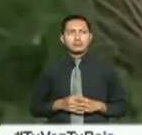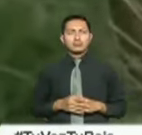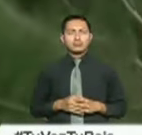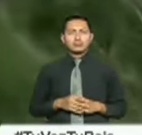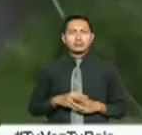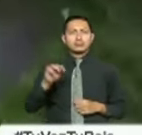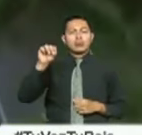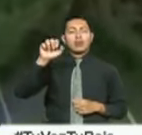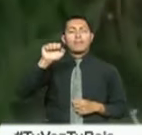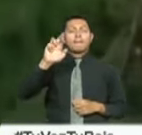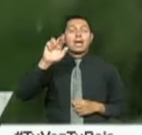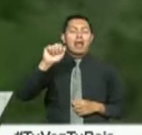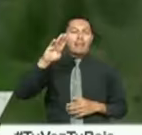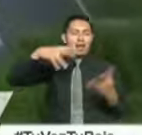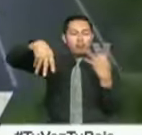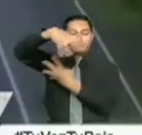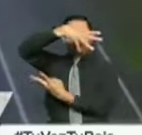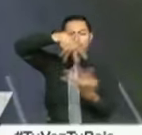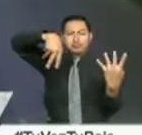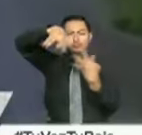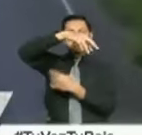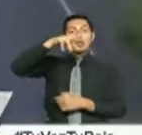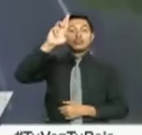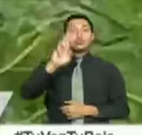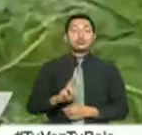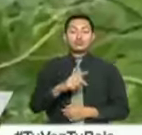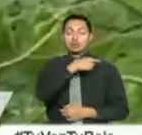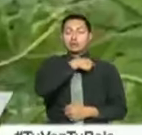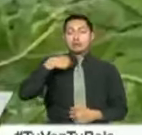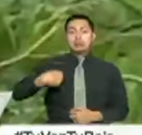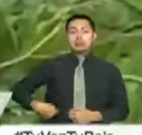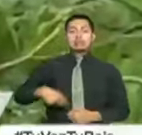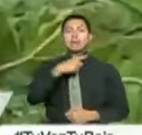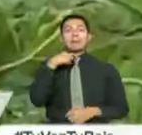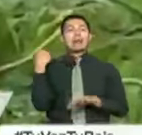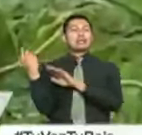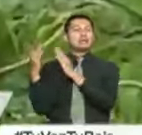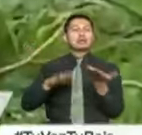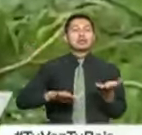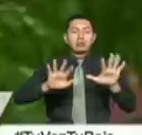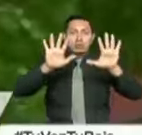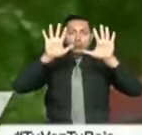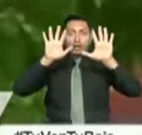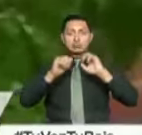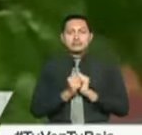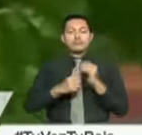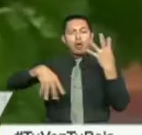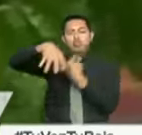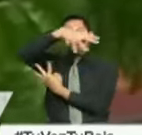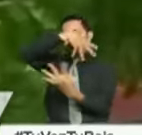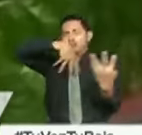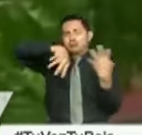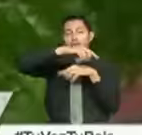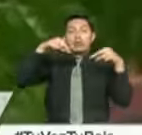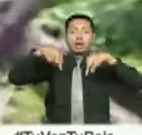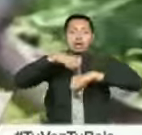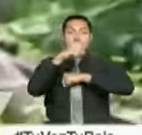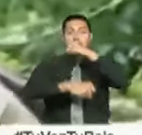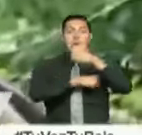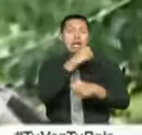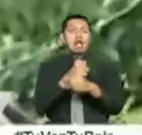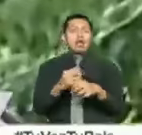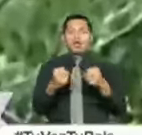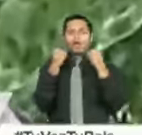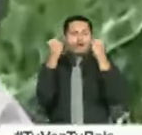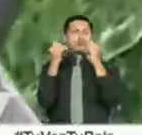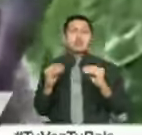Meranti deja un panorama desolador en el sudeste de China, donde han muerto 10 personas. El supertifón del año en el mundo ha sido considerado